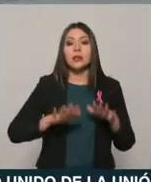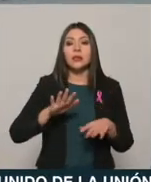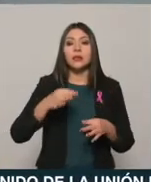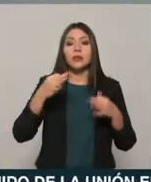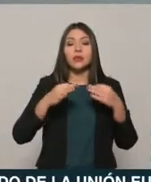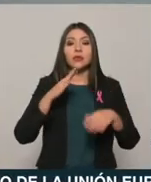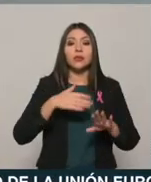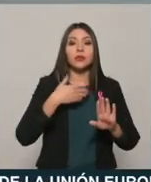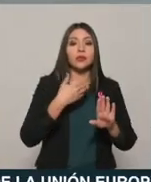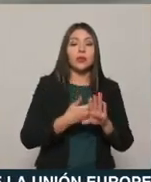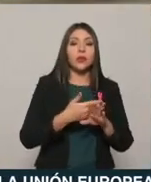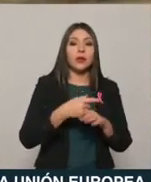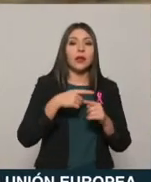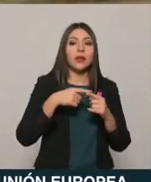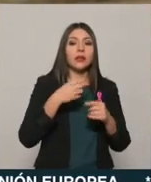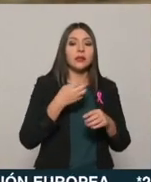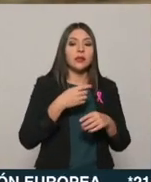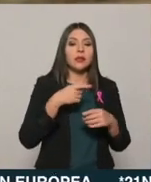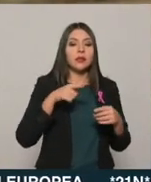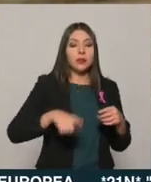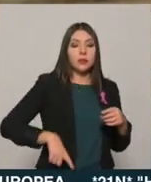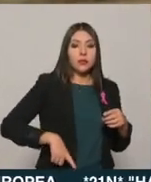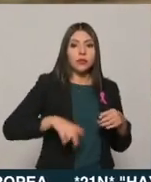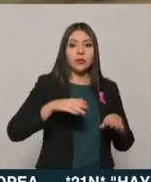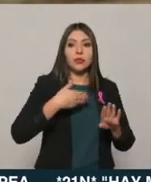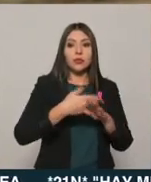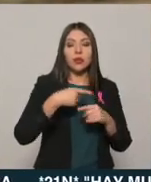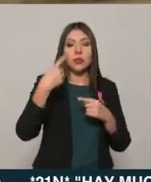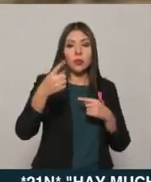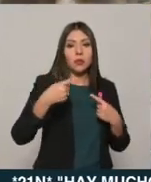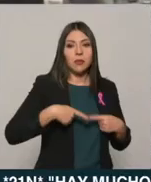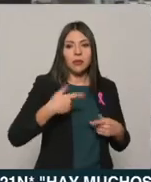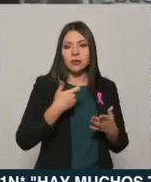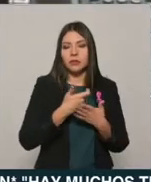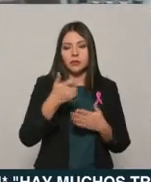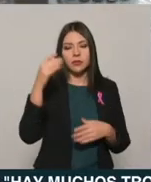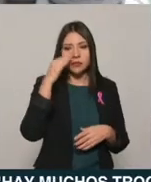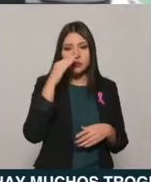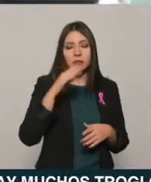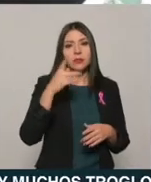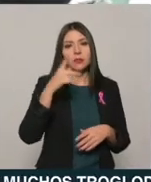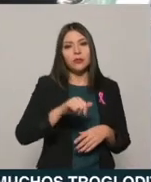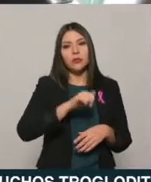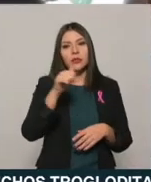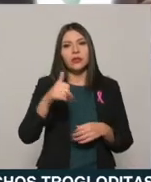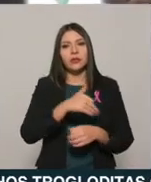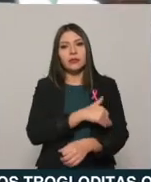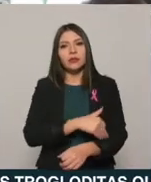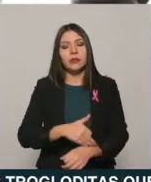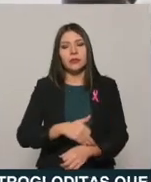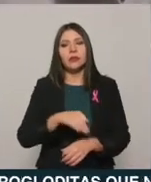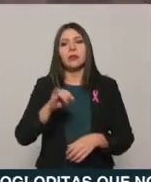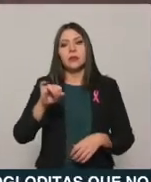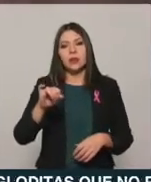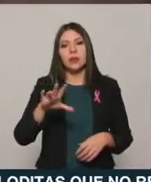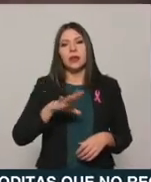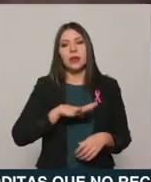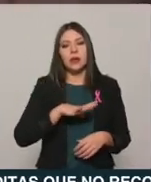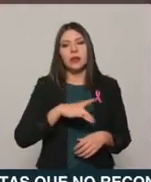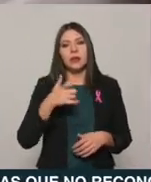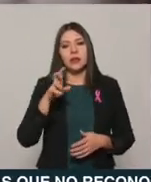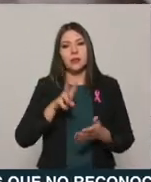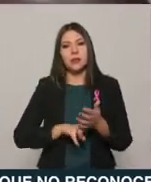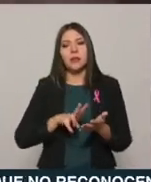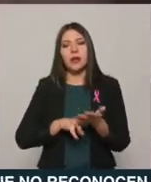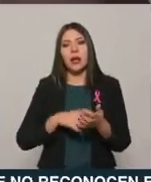el Estado contra una persona que comete un delito, esos no tienen costo. Sin embargo, en los juicios familiares sí hay algunos casos